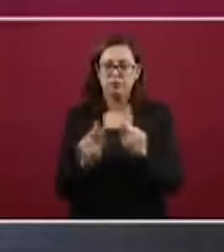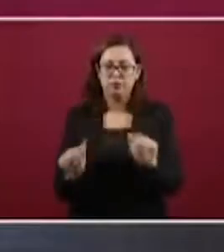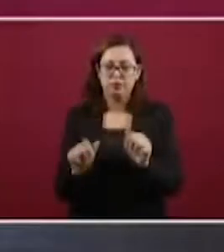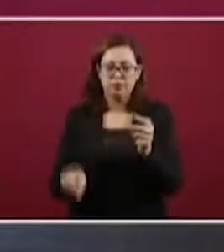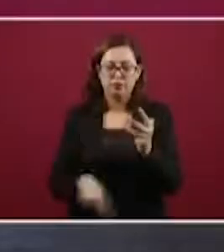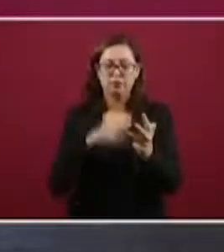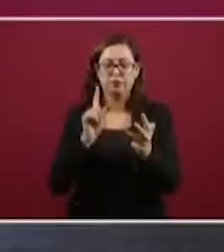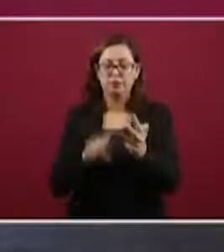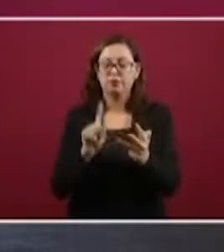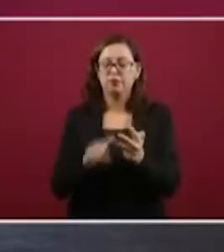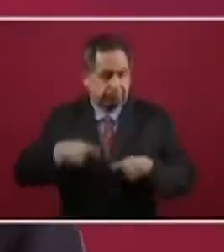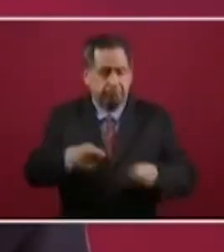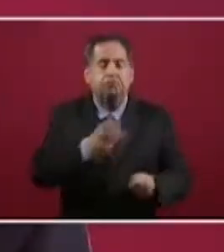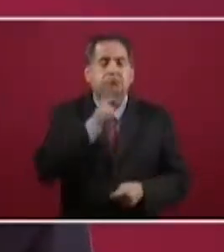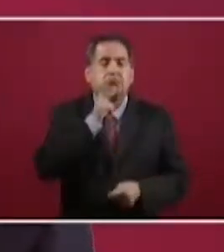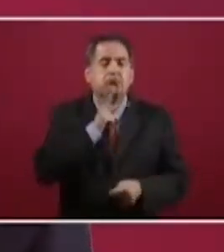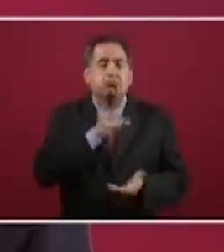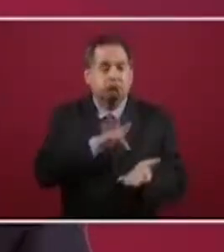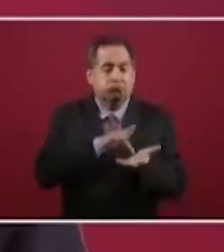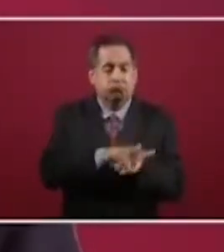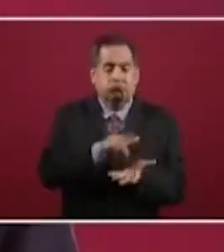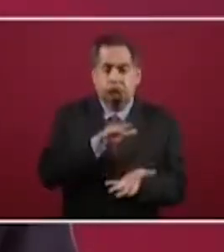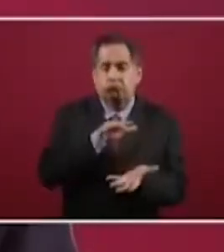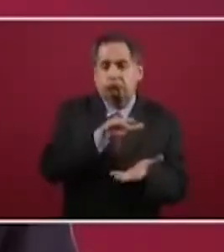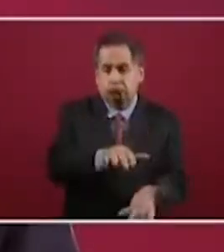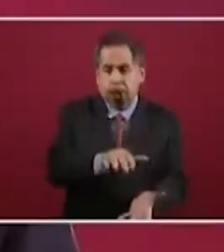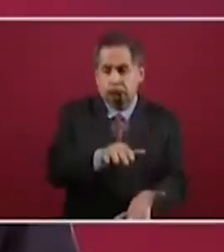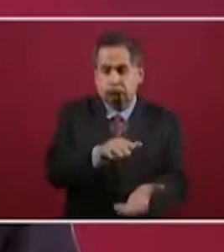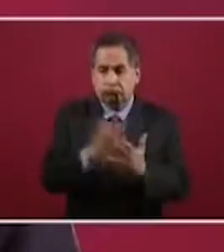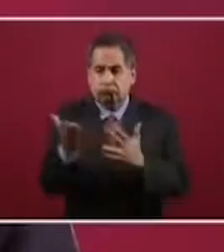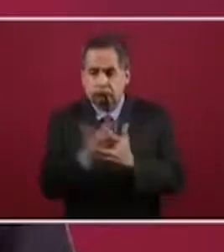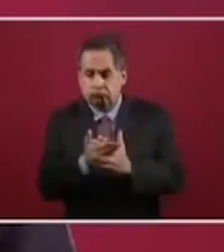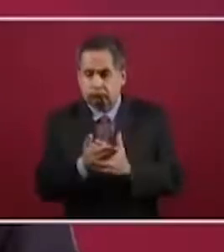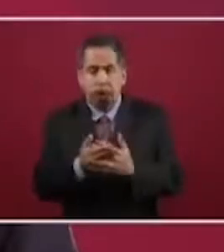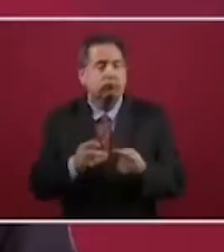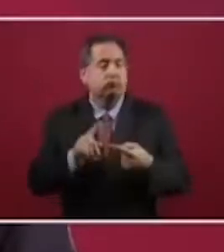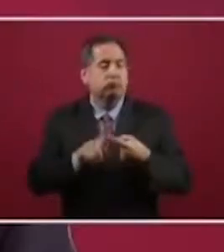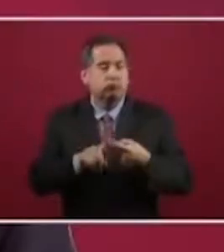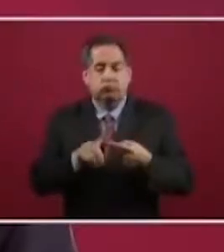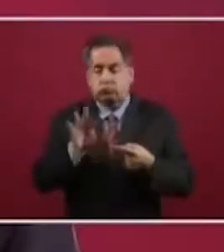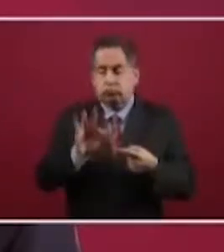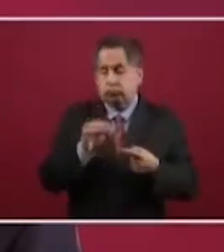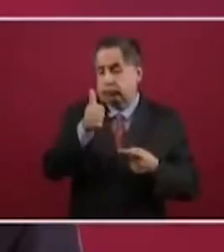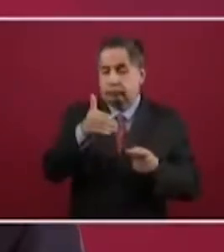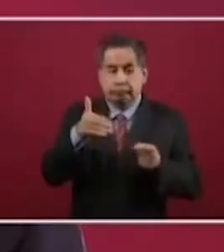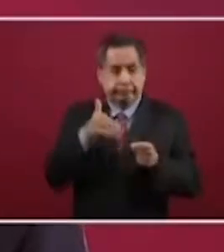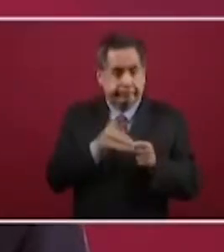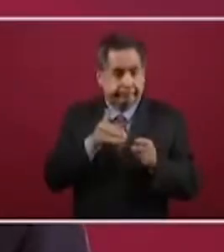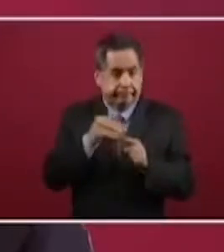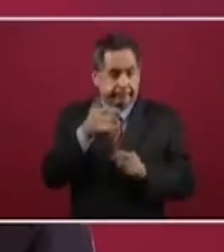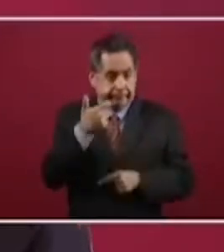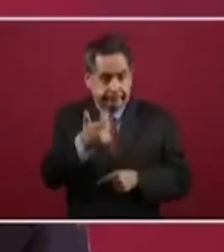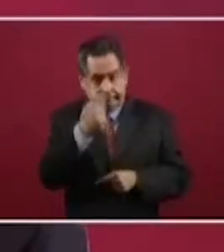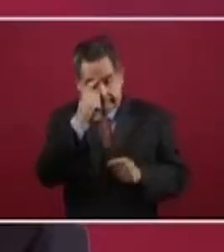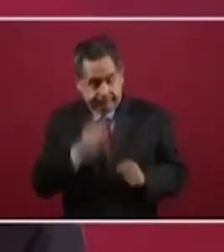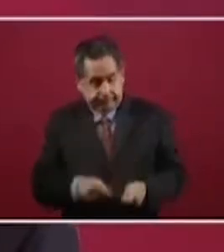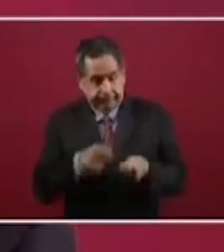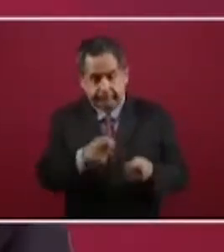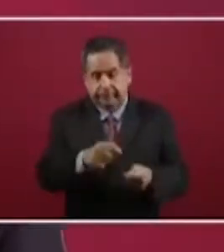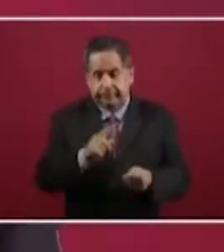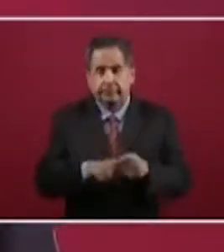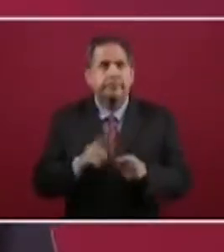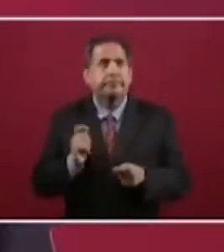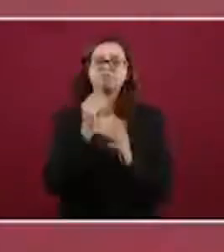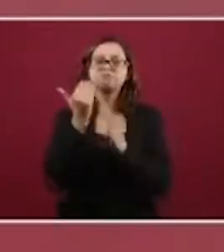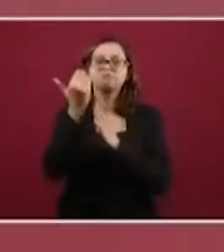mismo son fortalecer el bienestar social la seguridad y los apoyos fiscales para pemex aseguró que